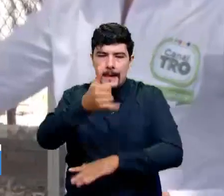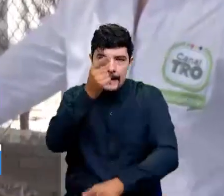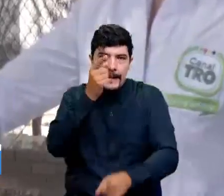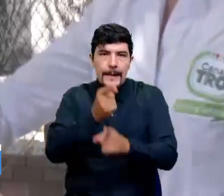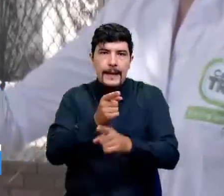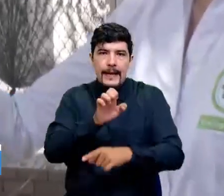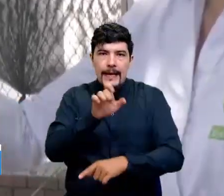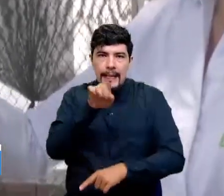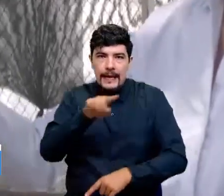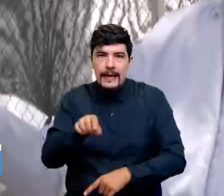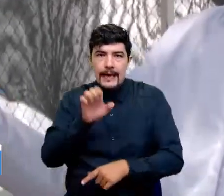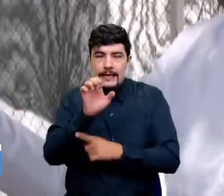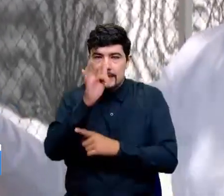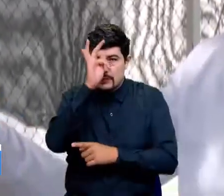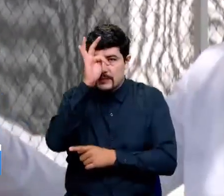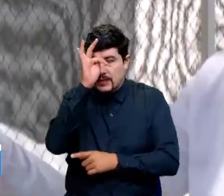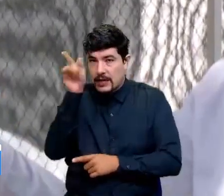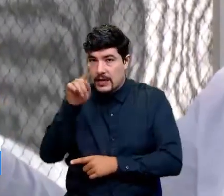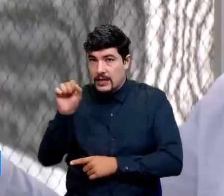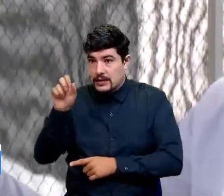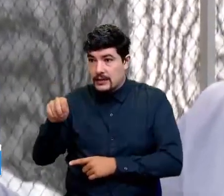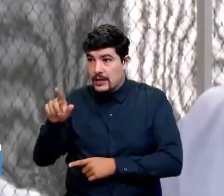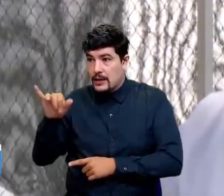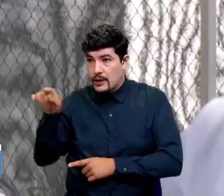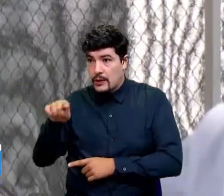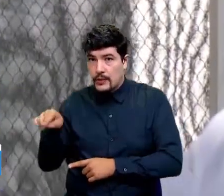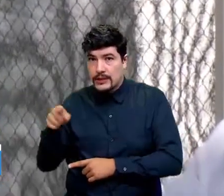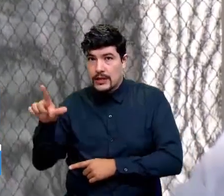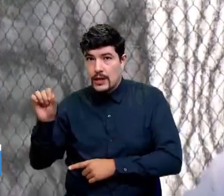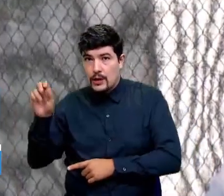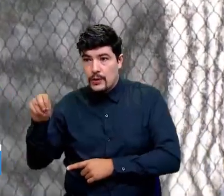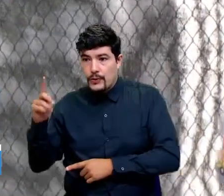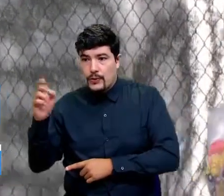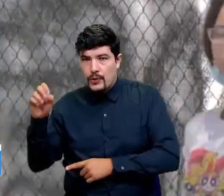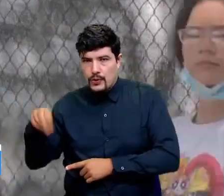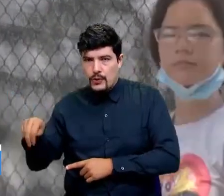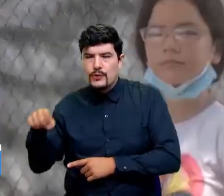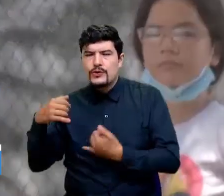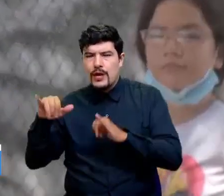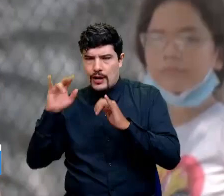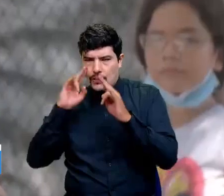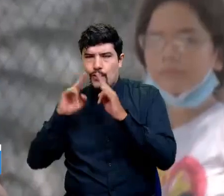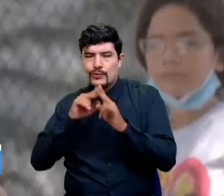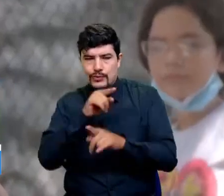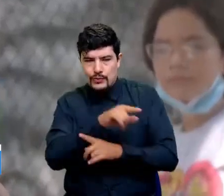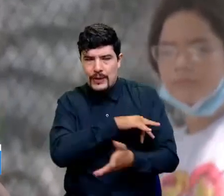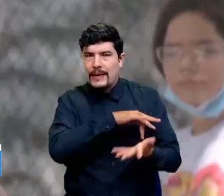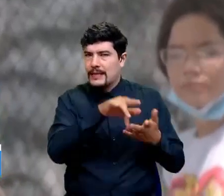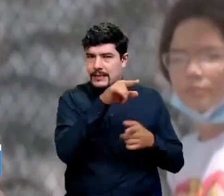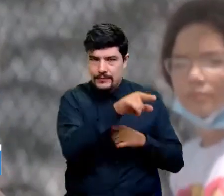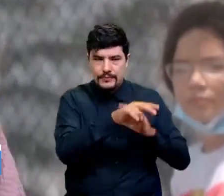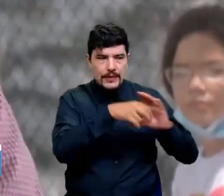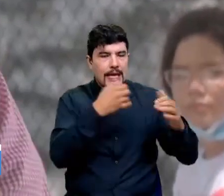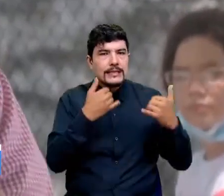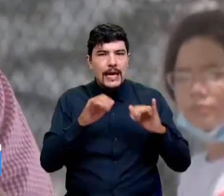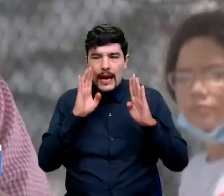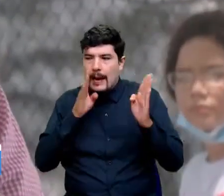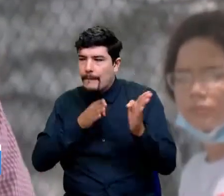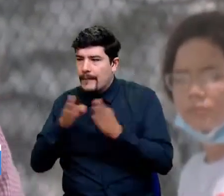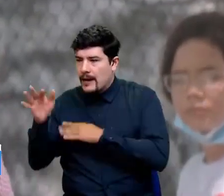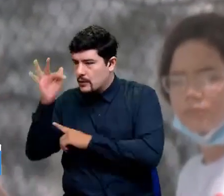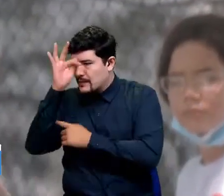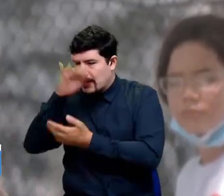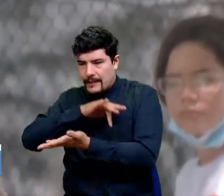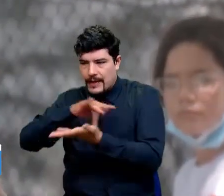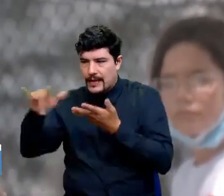Juan Luis Londoño inmediatamente tiene conocimiento del accidente presentado en la mina, activa su plan hospitalario de emergencias y